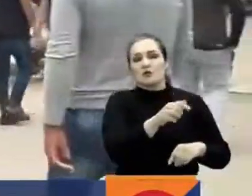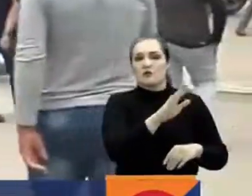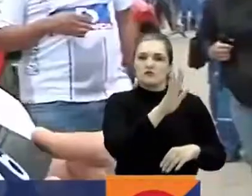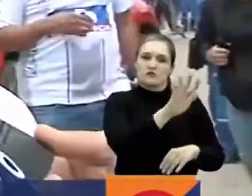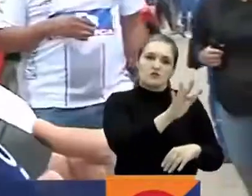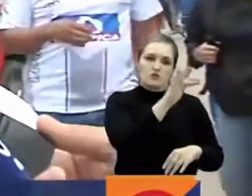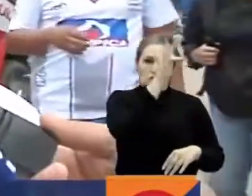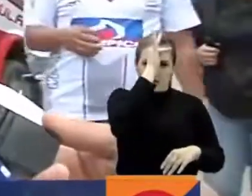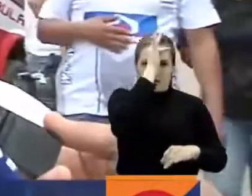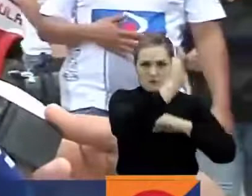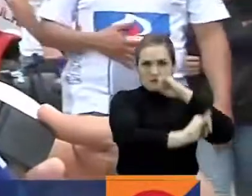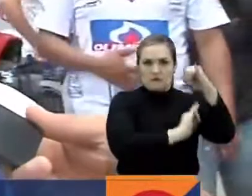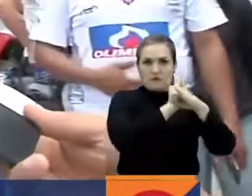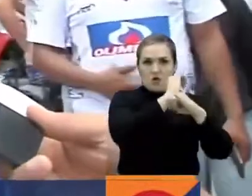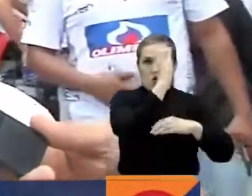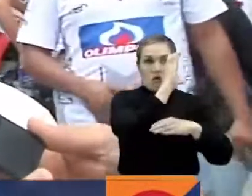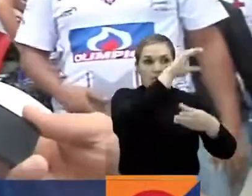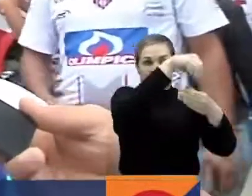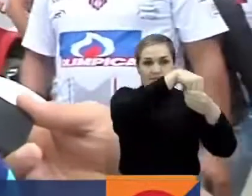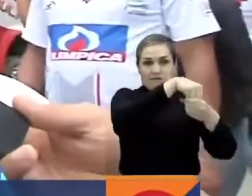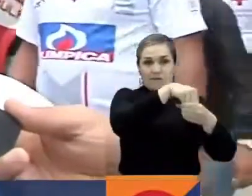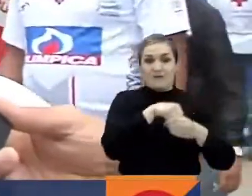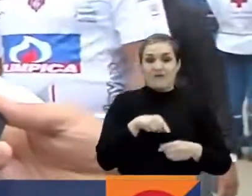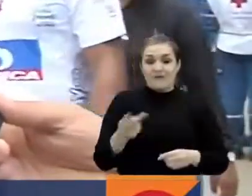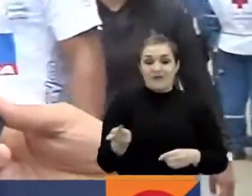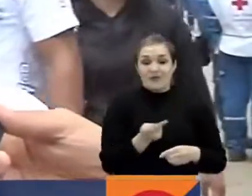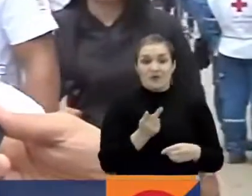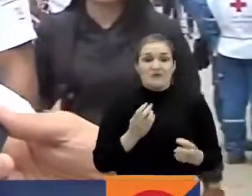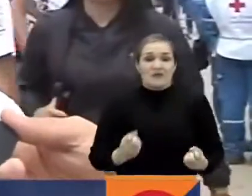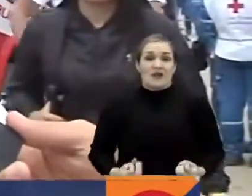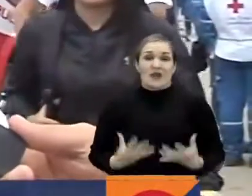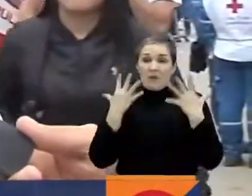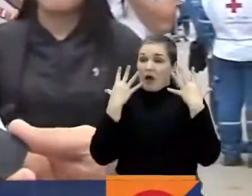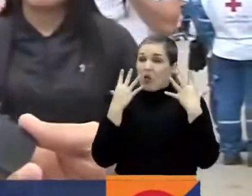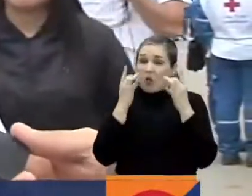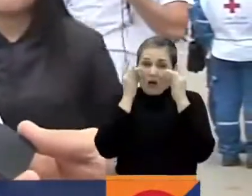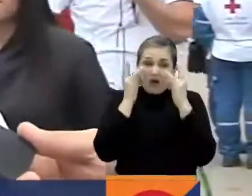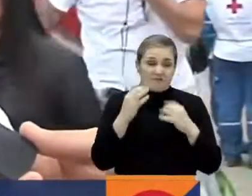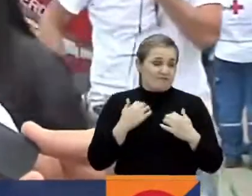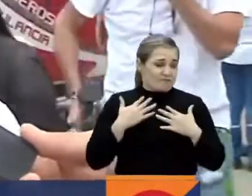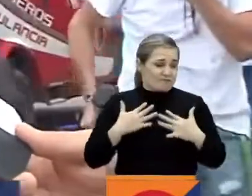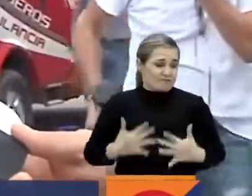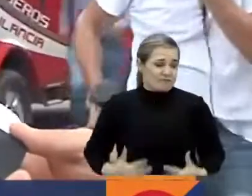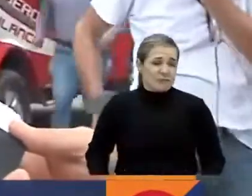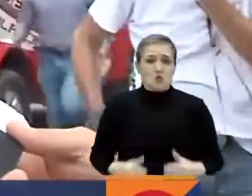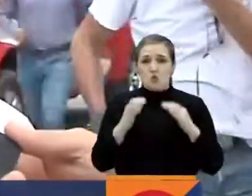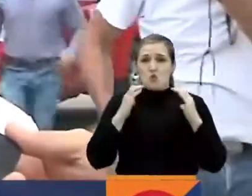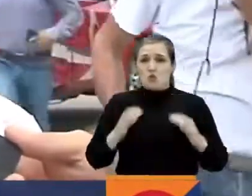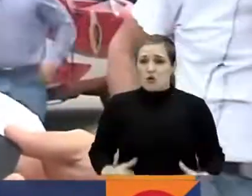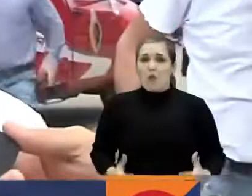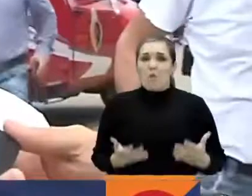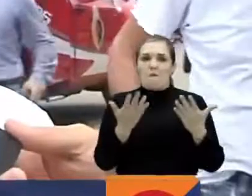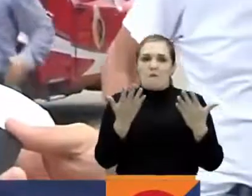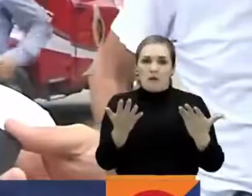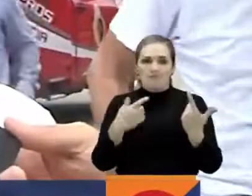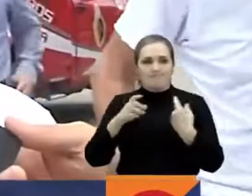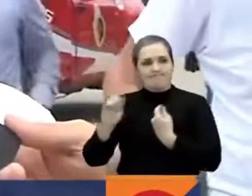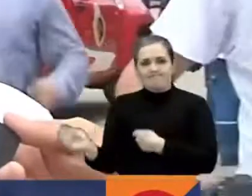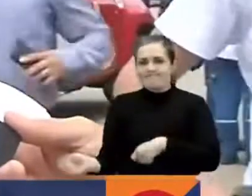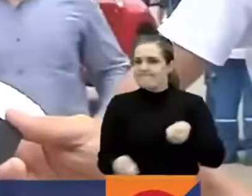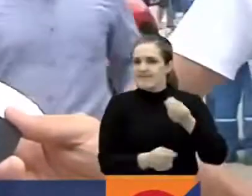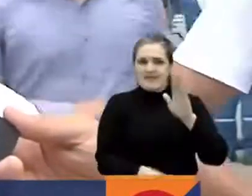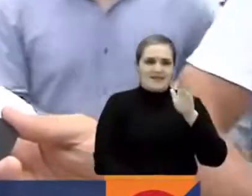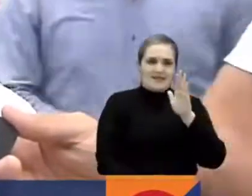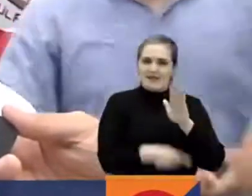Colombia. Tuvieron quemaduras de 3er grado, que comprometieron la gran mayoría de la superficie corporal. Por este motivo, pues de una vez